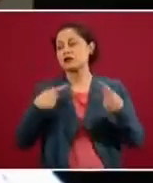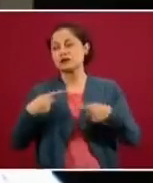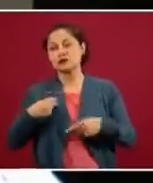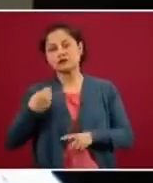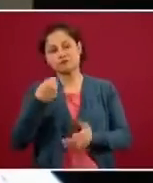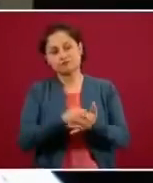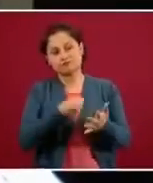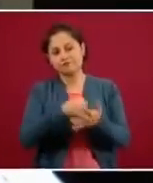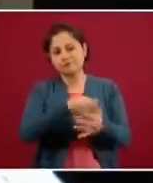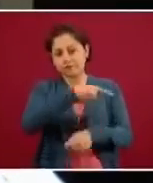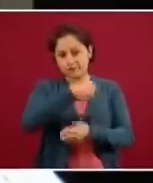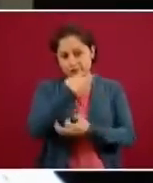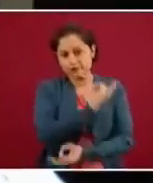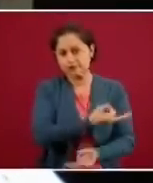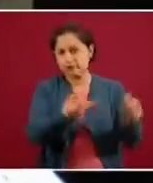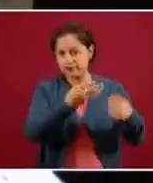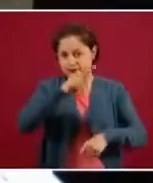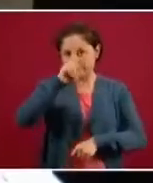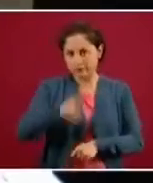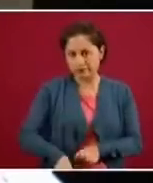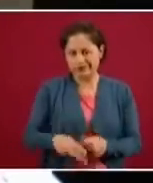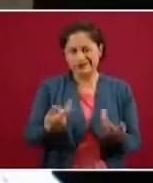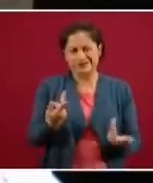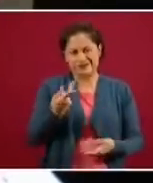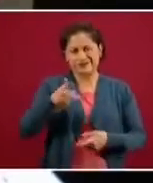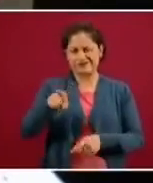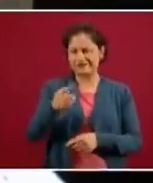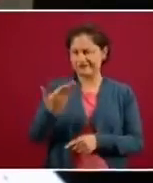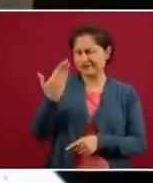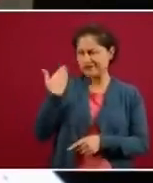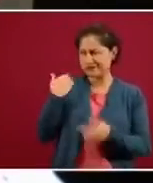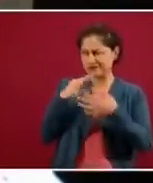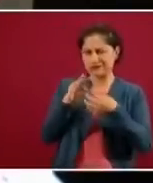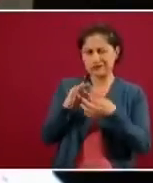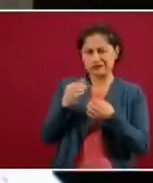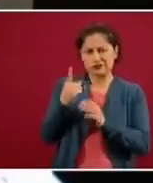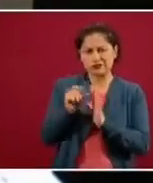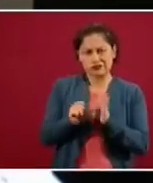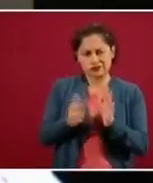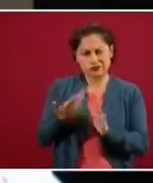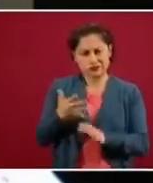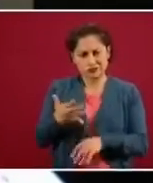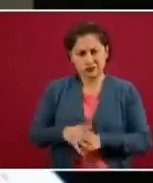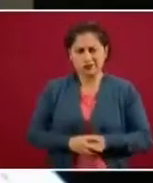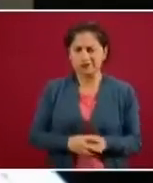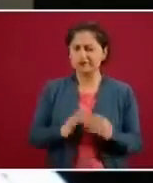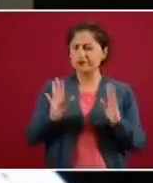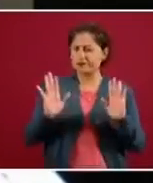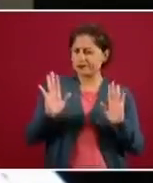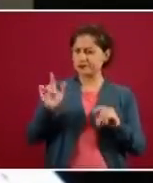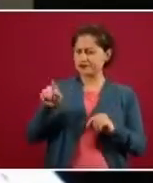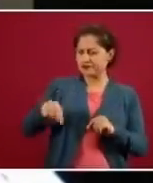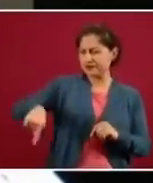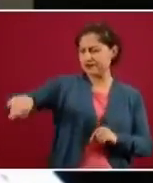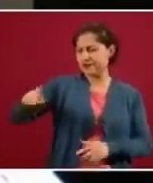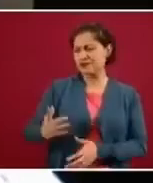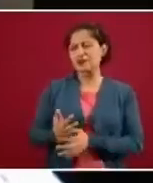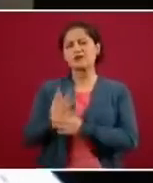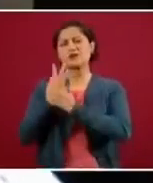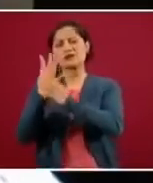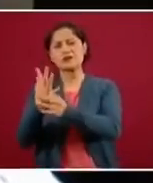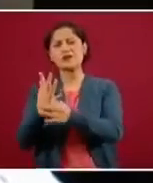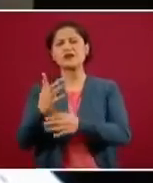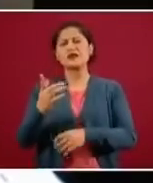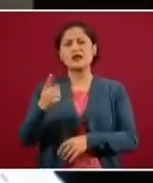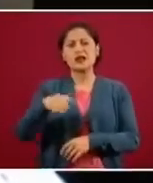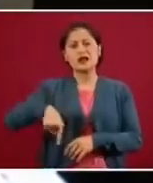hace semanas, incluso casi un mes. Esta afirmación irresponsable de que al gobierno lo obligaron a decir la verdad, personalmente